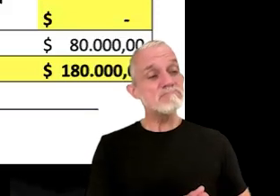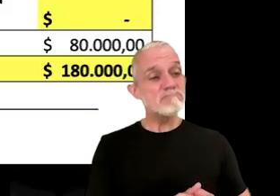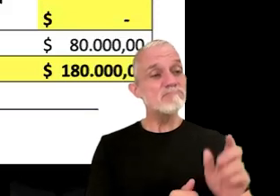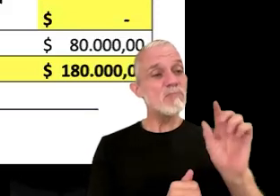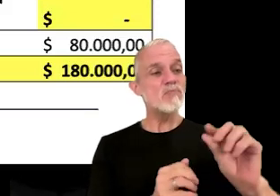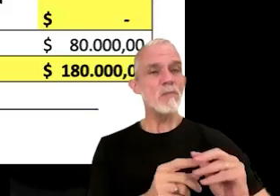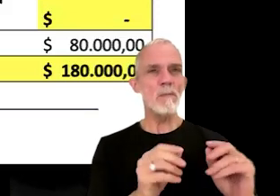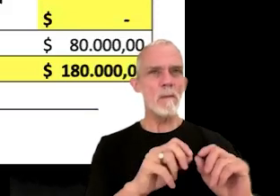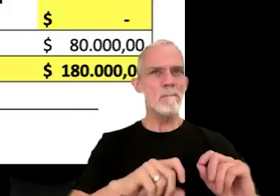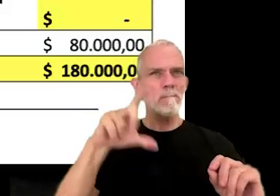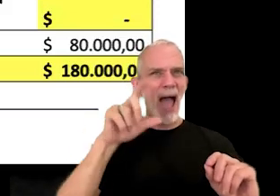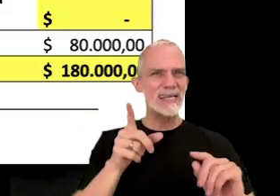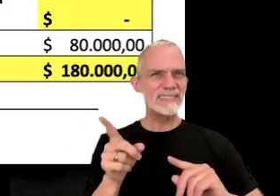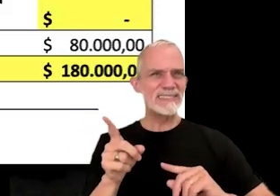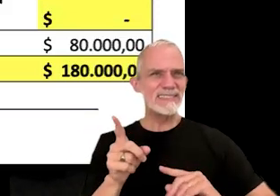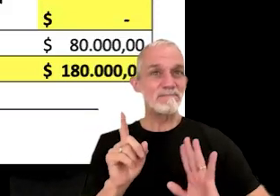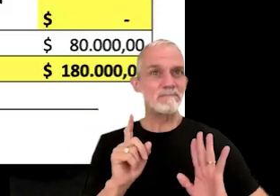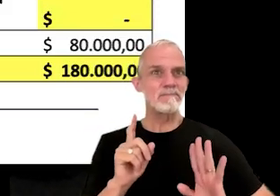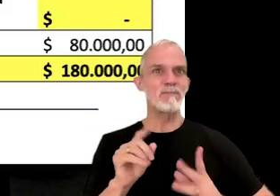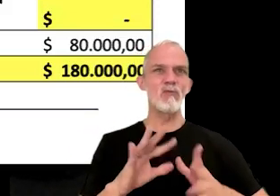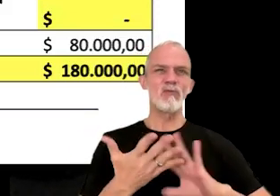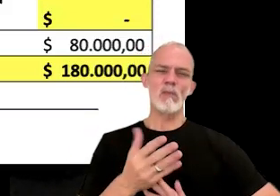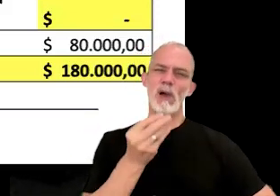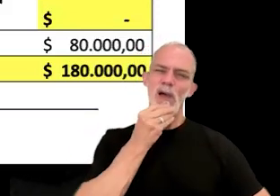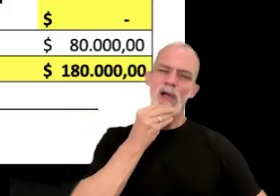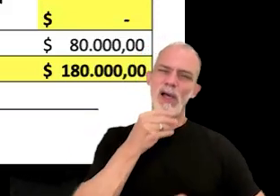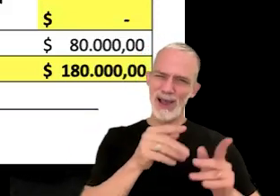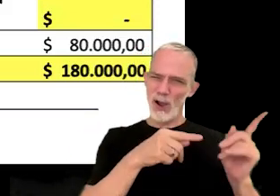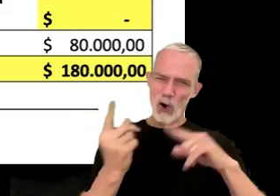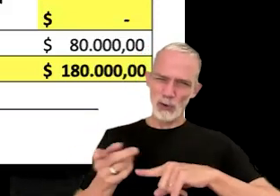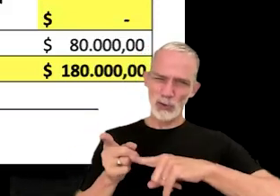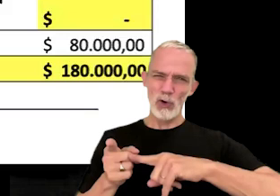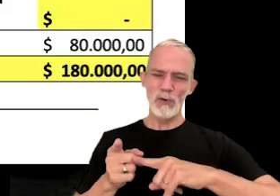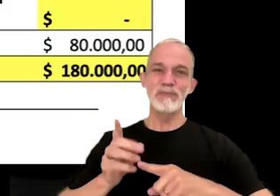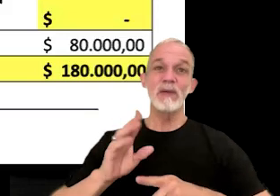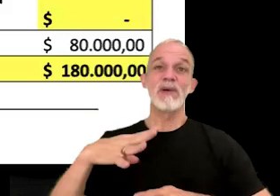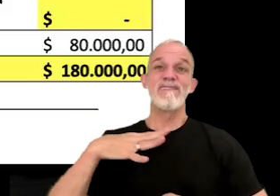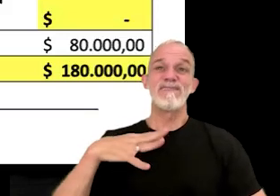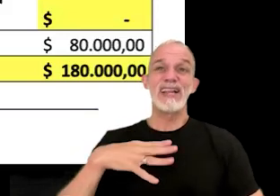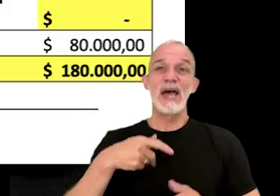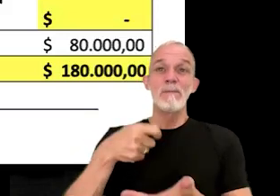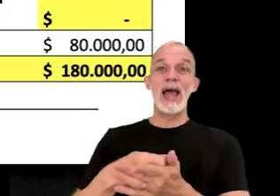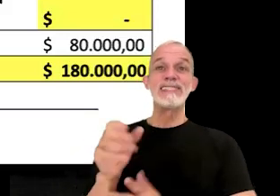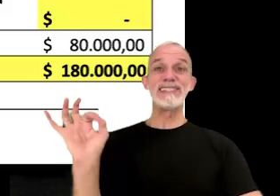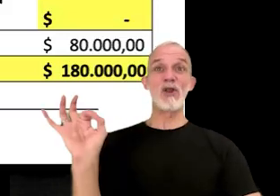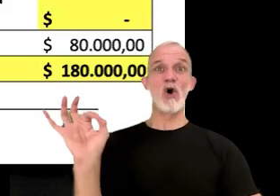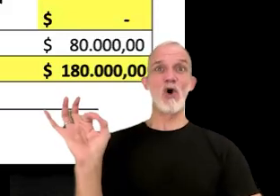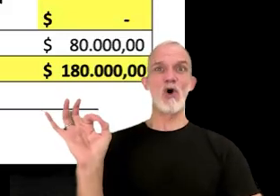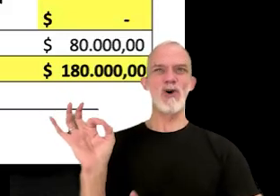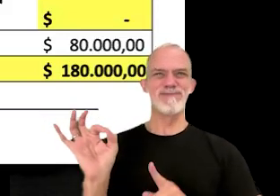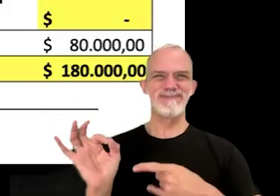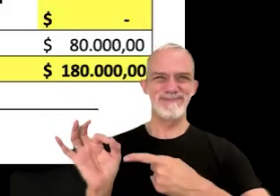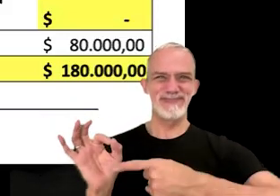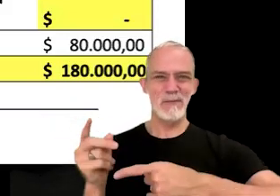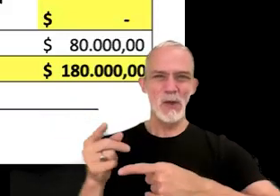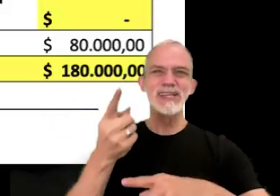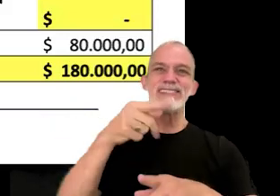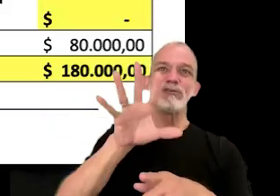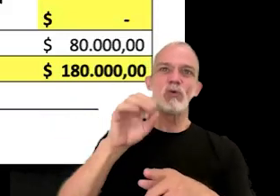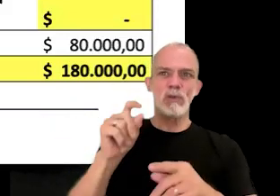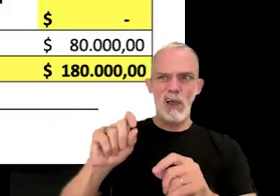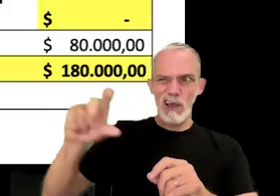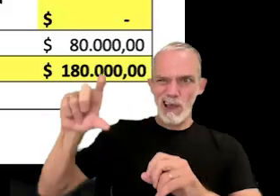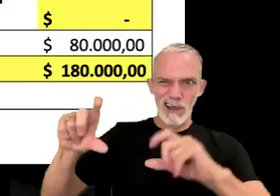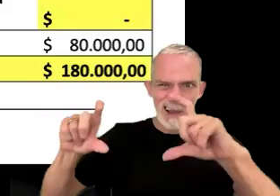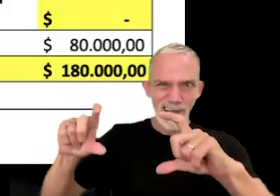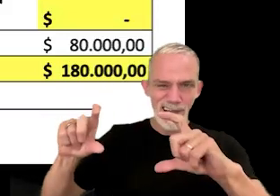más elevado de retenciones, a modo tal que le queda a pagar 0 en contribuciones de seguridad social y de obra